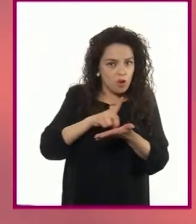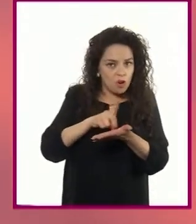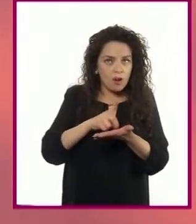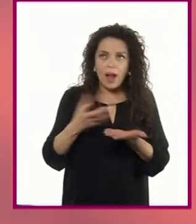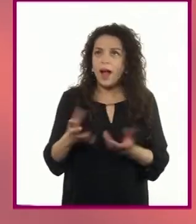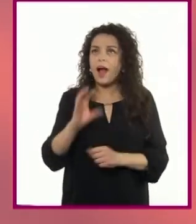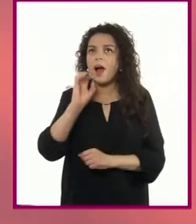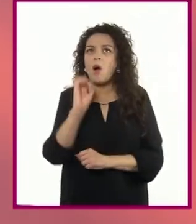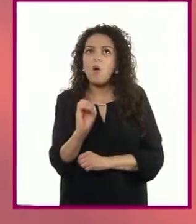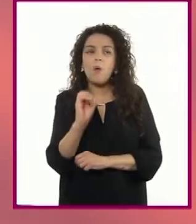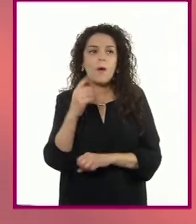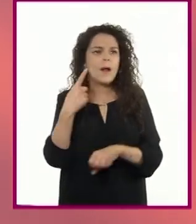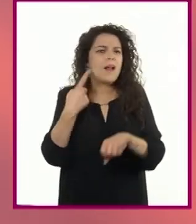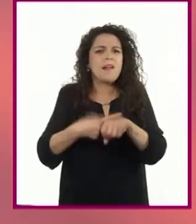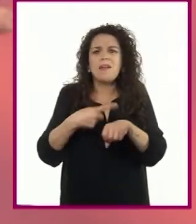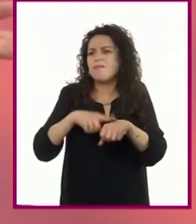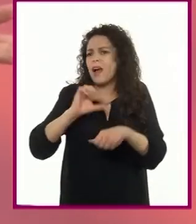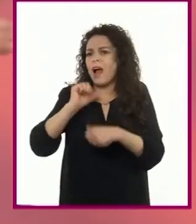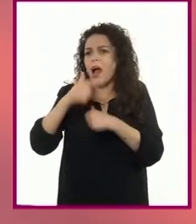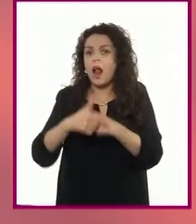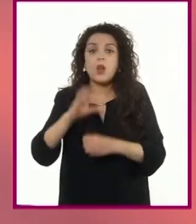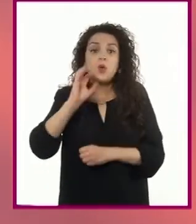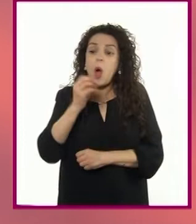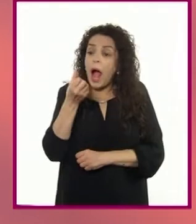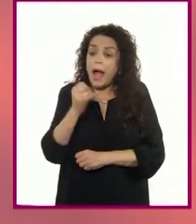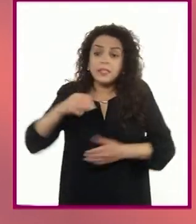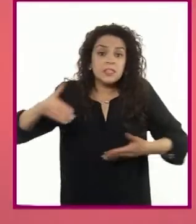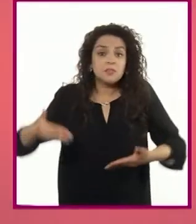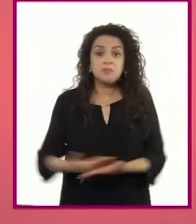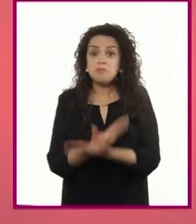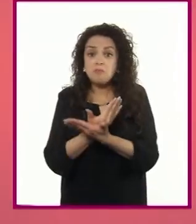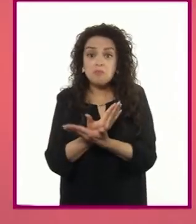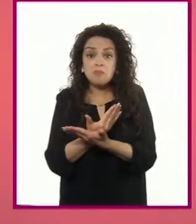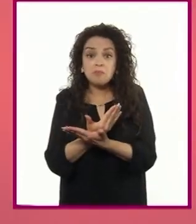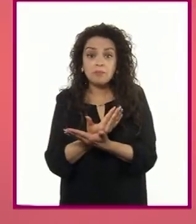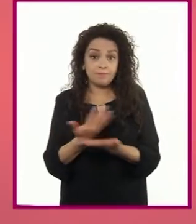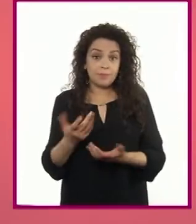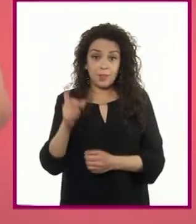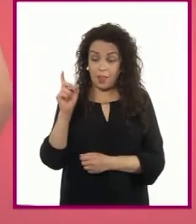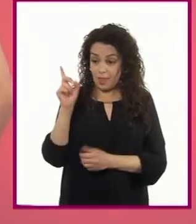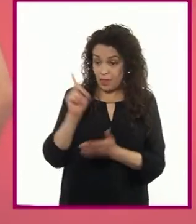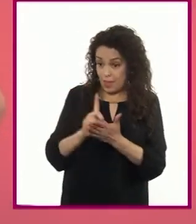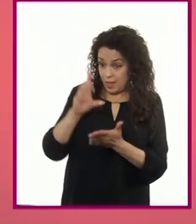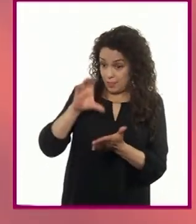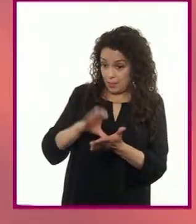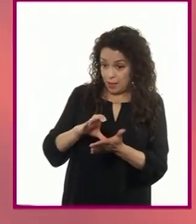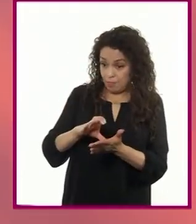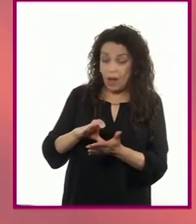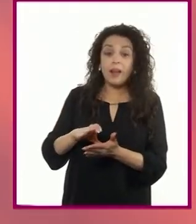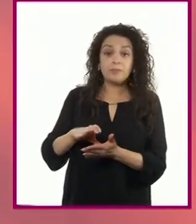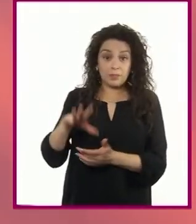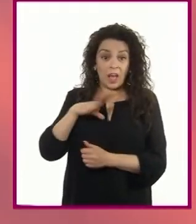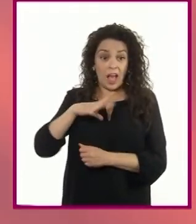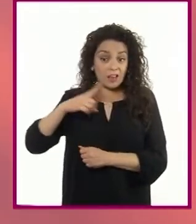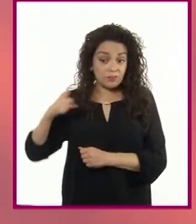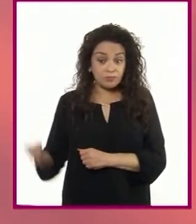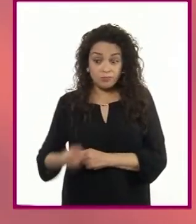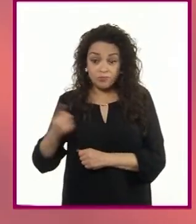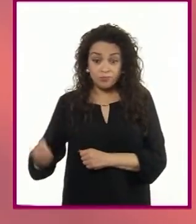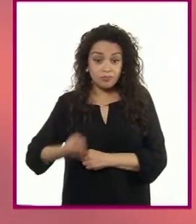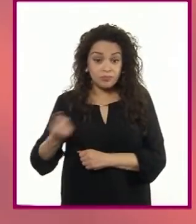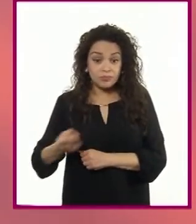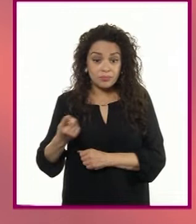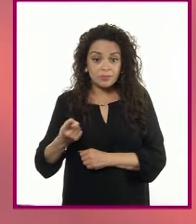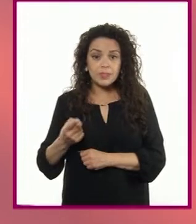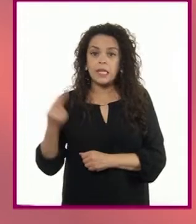alguna enfermedad o simplemente desde nacimiento. Y cuando la discapacidad es de manera permanente, lo correcto